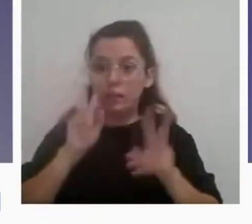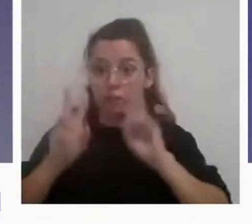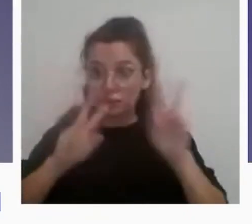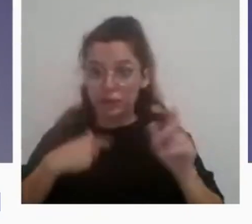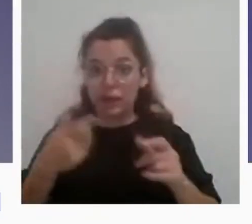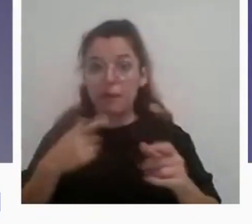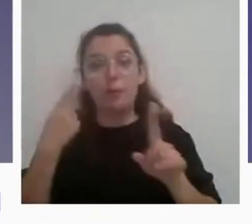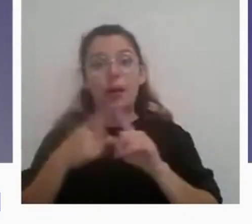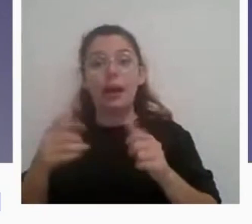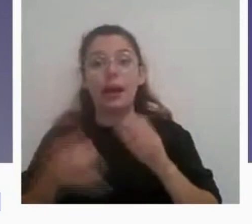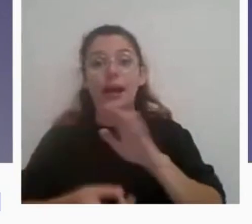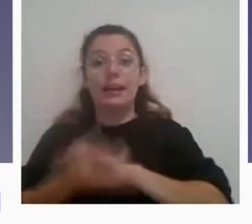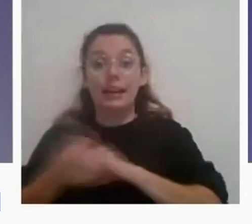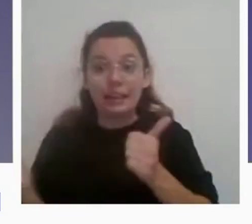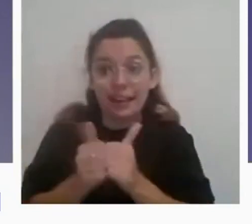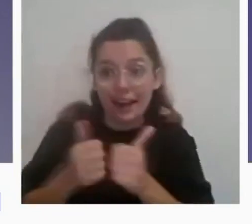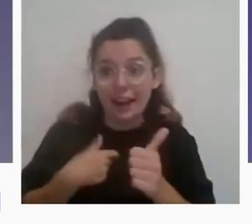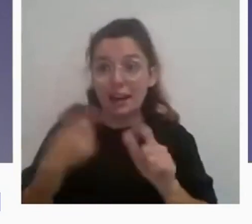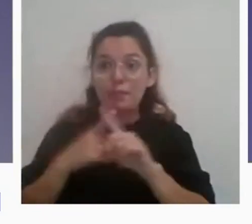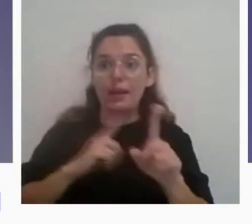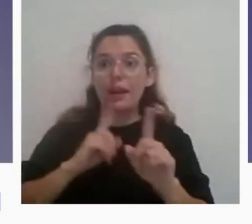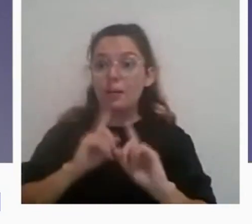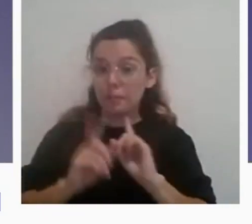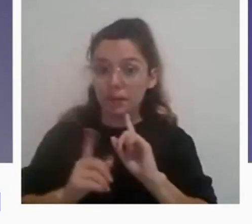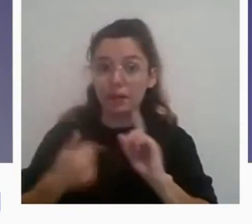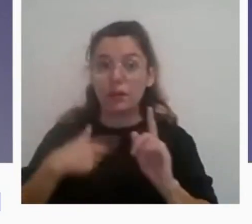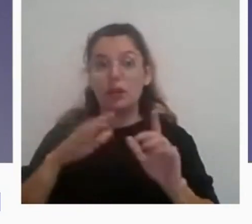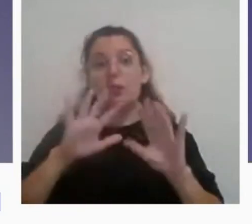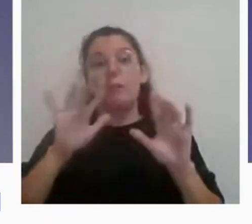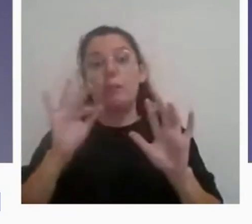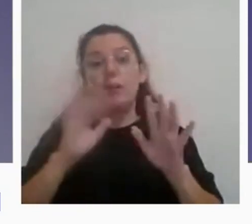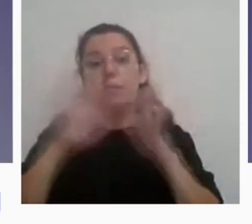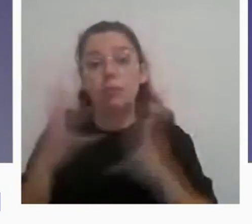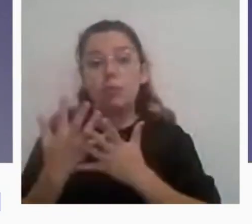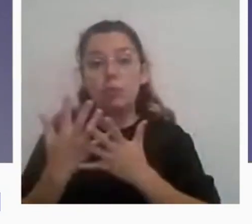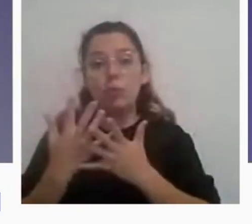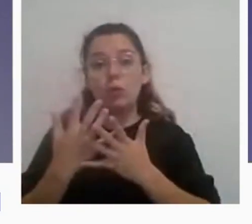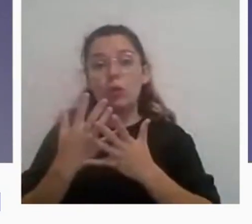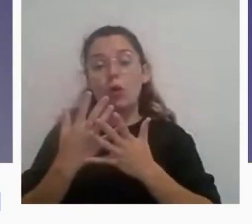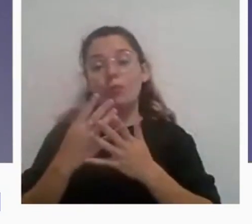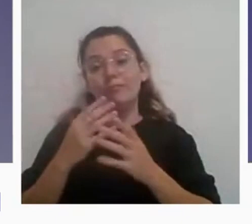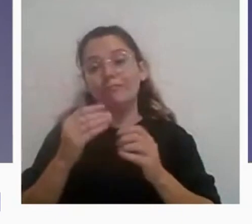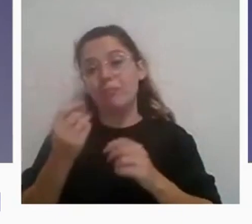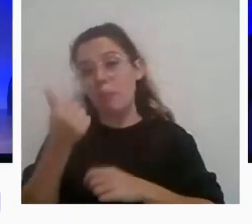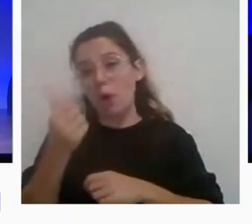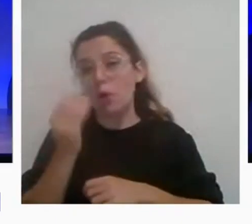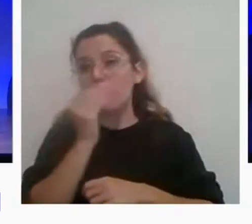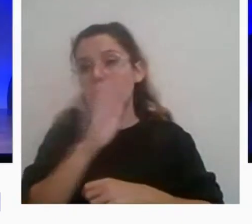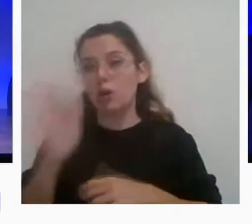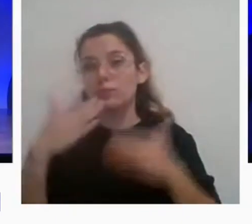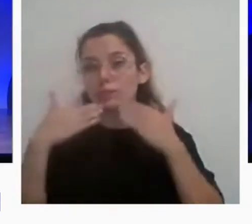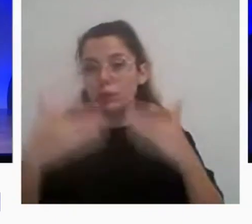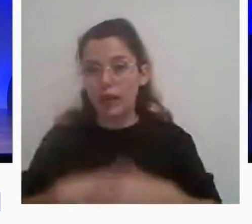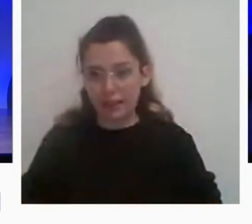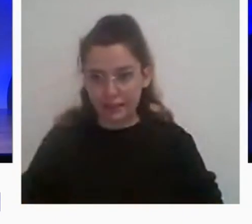para que Bizkaia y el mundo, en consecuencia, sea un lugar un poquito mejor. Es que ricasco, Begoña. Muchísimas